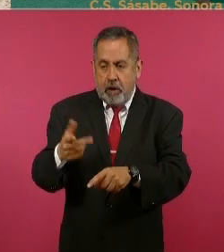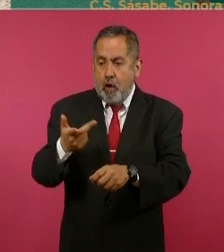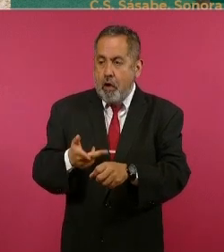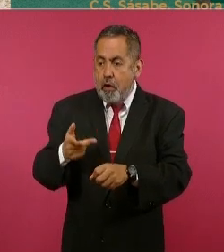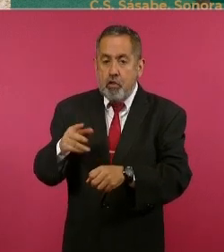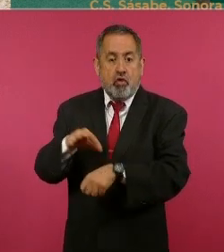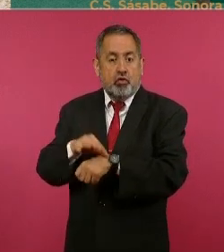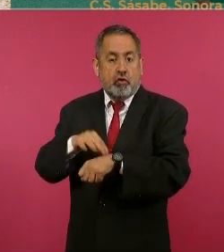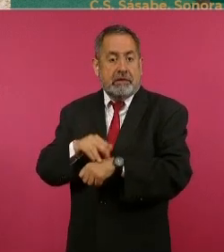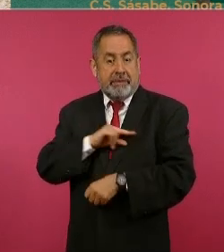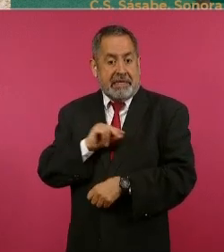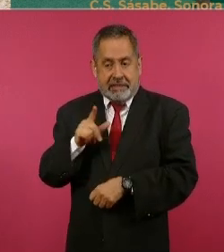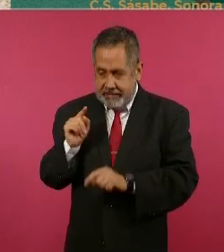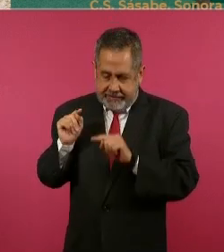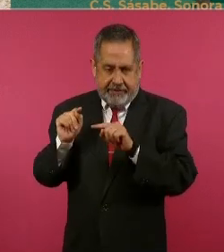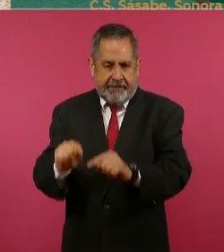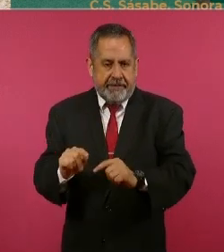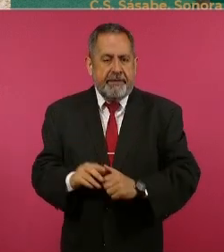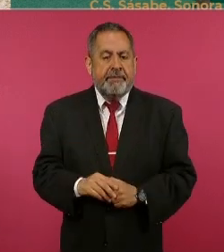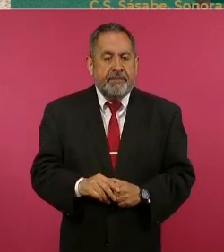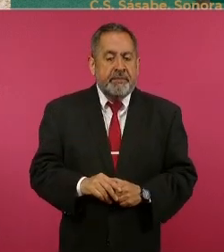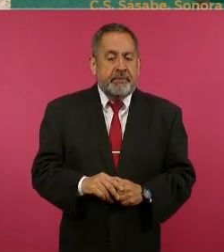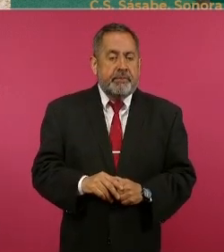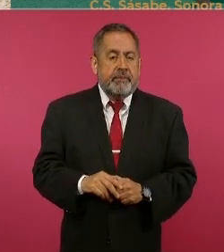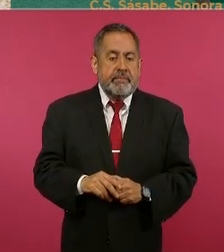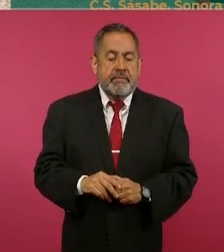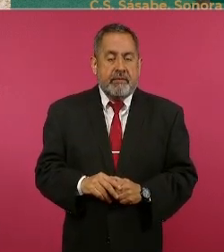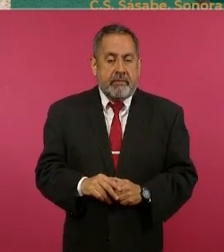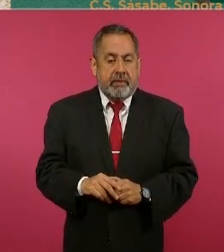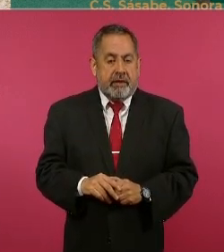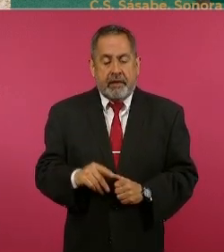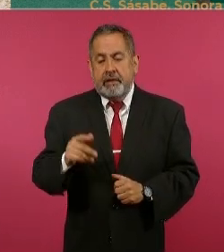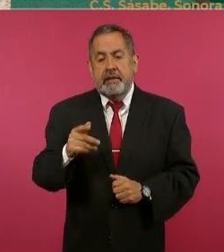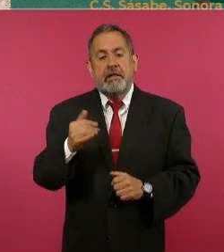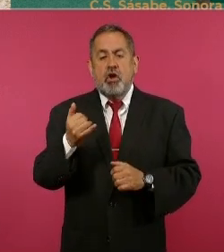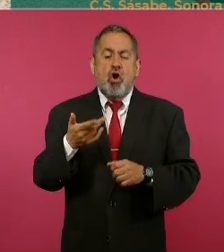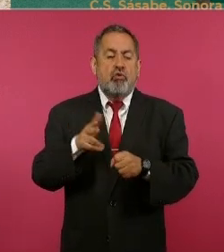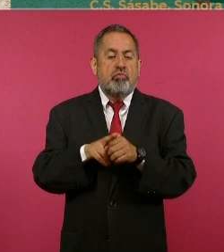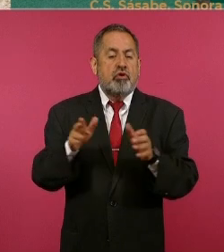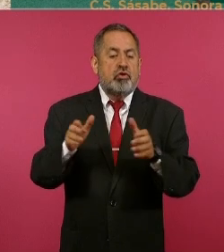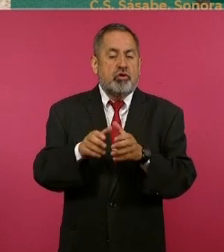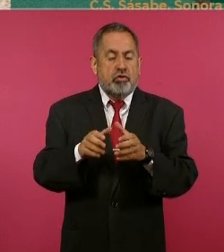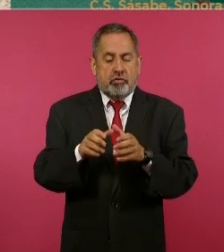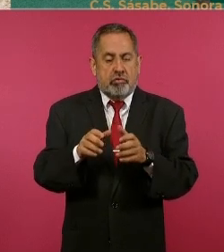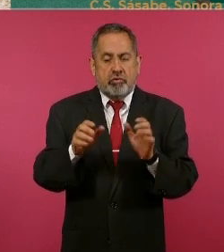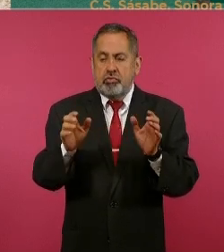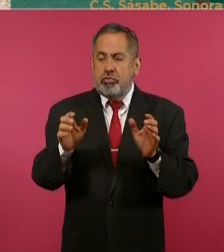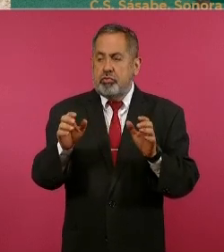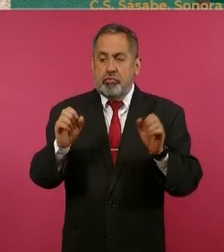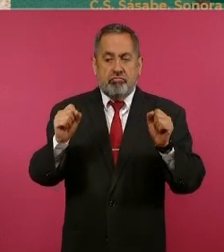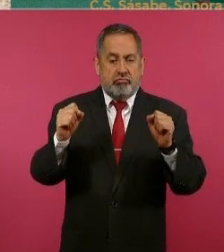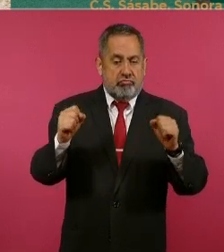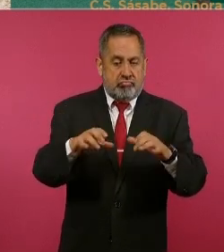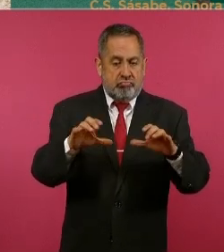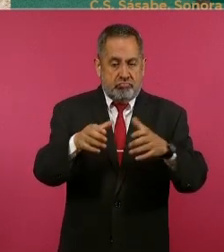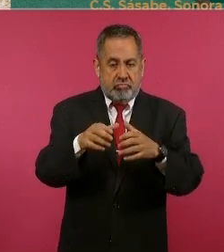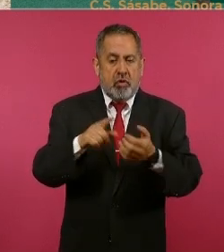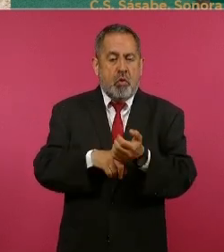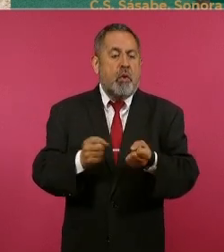de médicos especialistas. Y en el caso de las clínicas, de la clínica es nuestra, de las asambleas, perdón,